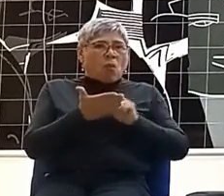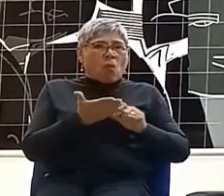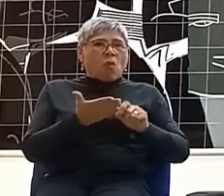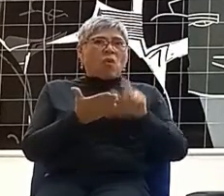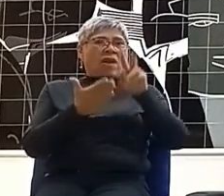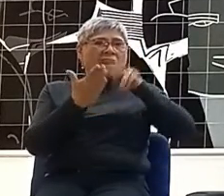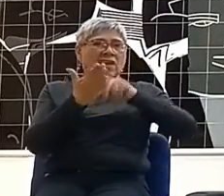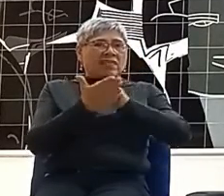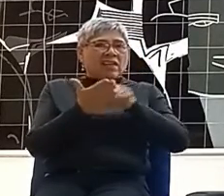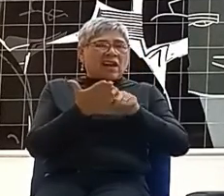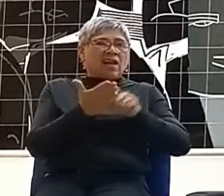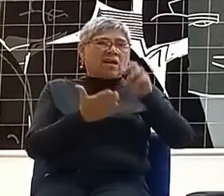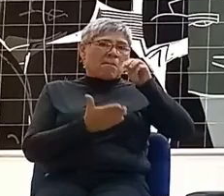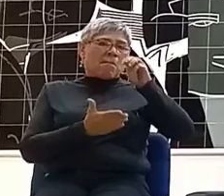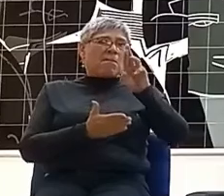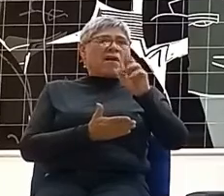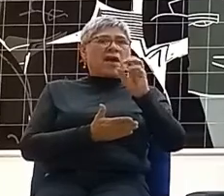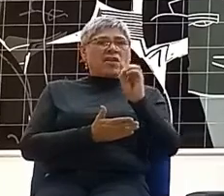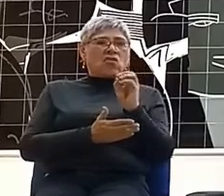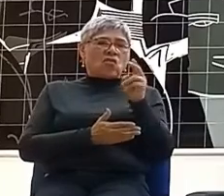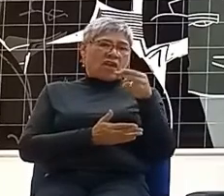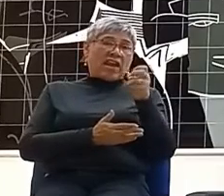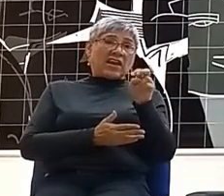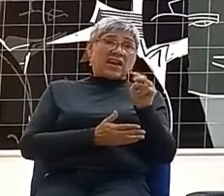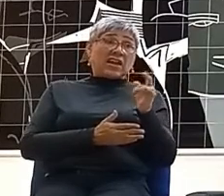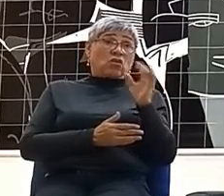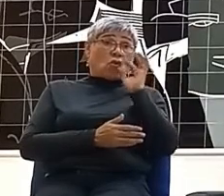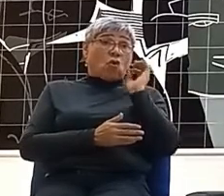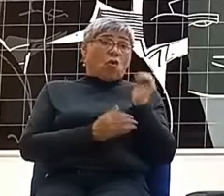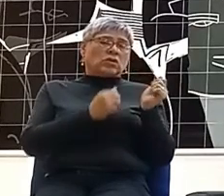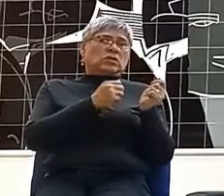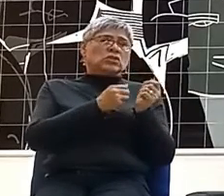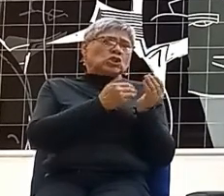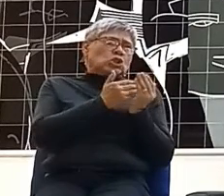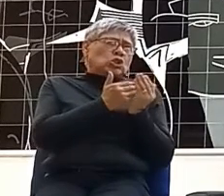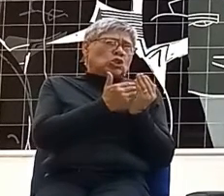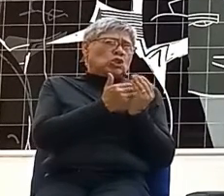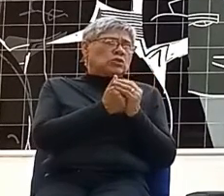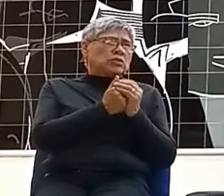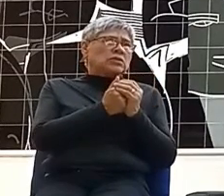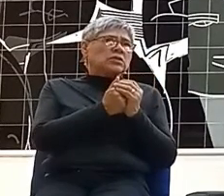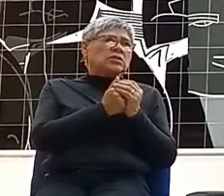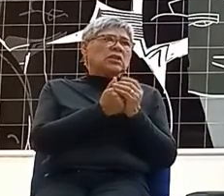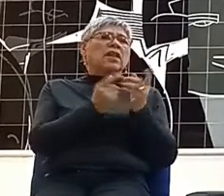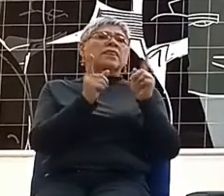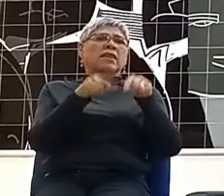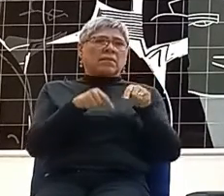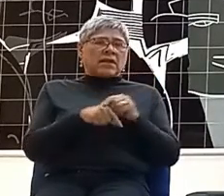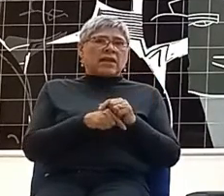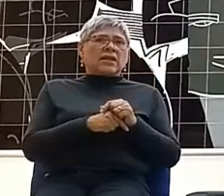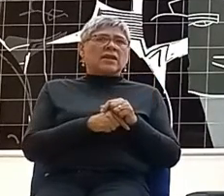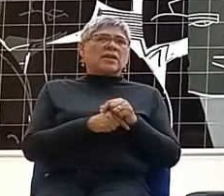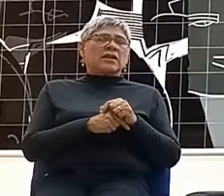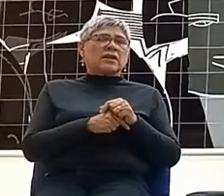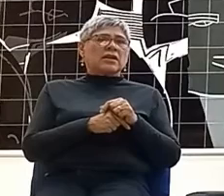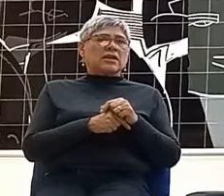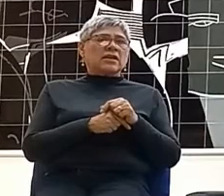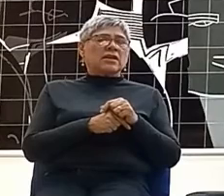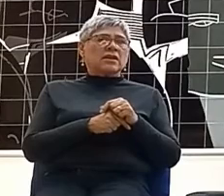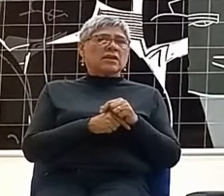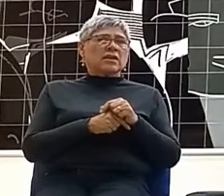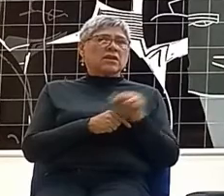Fernando Marín Hernández fue alguien que estuvo muy cerca de ella, como fue el Elefante Rosado. Yo